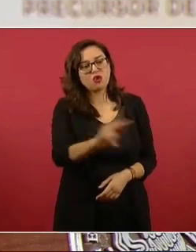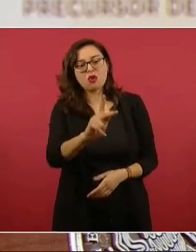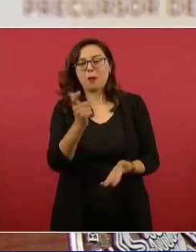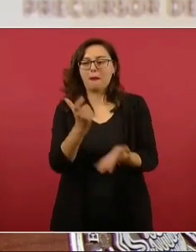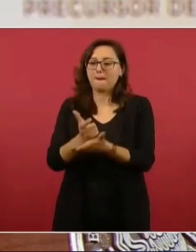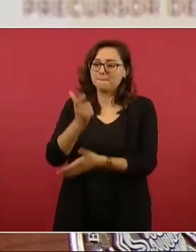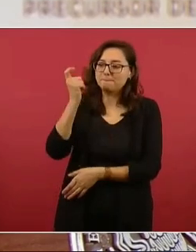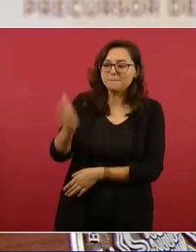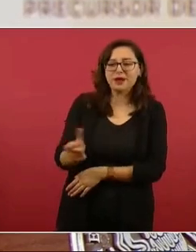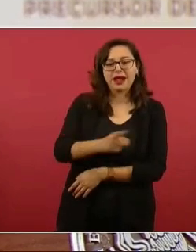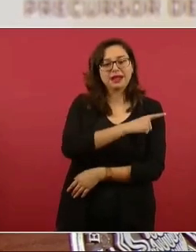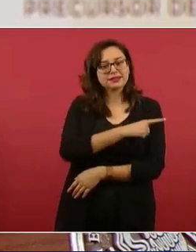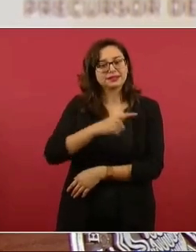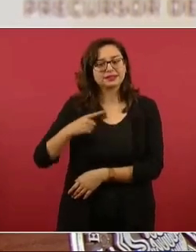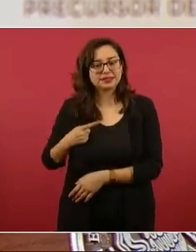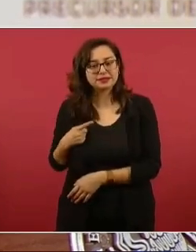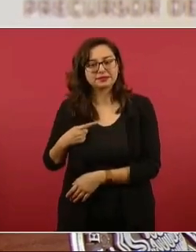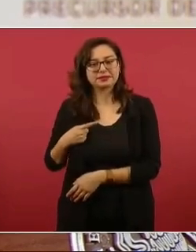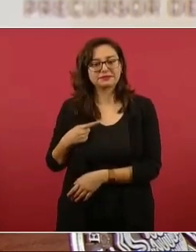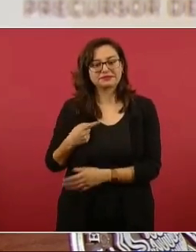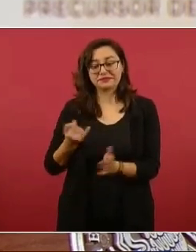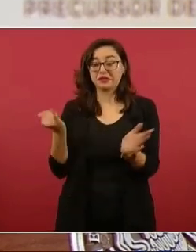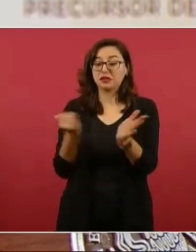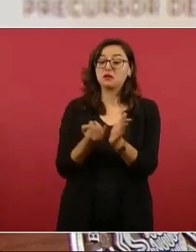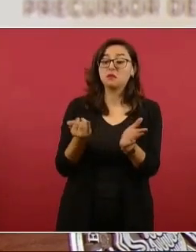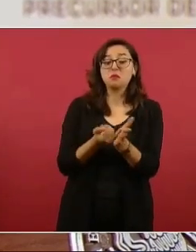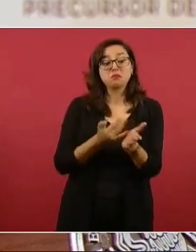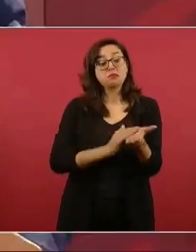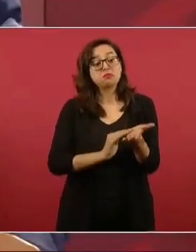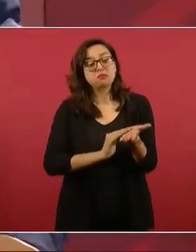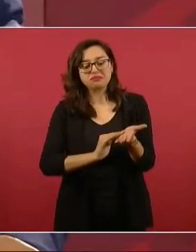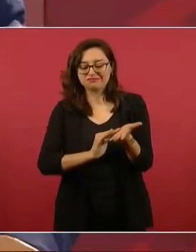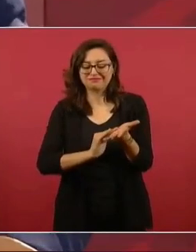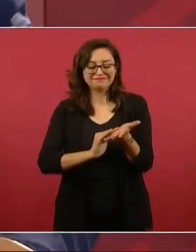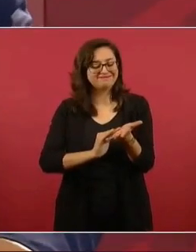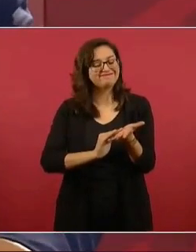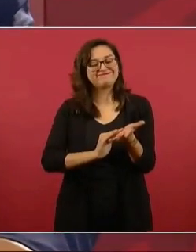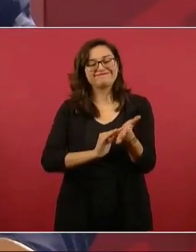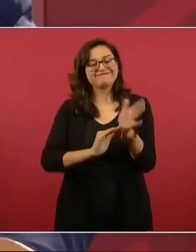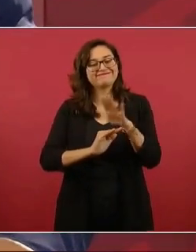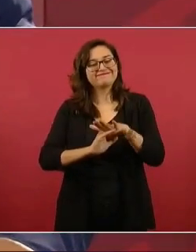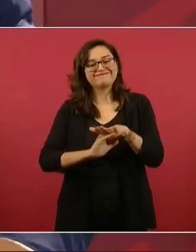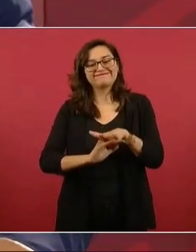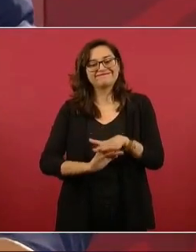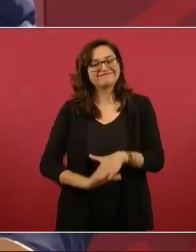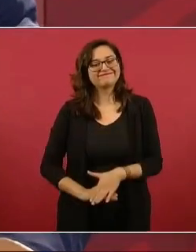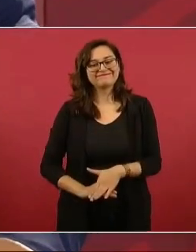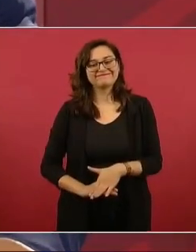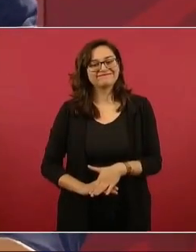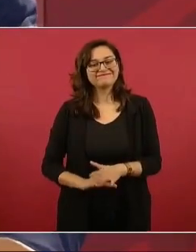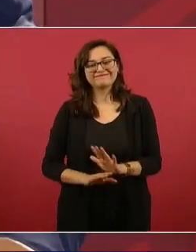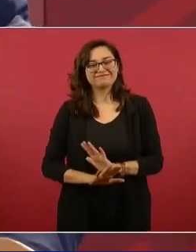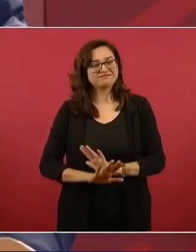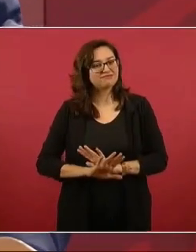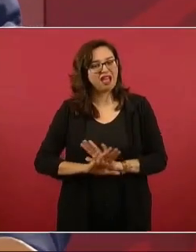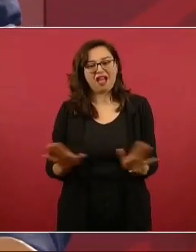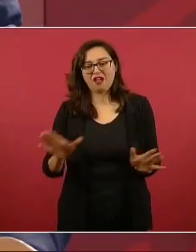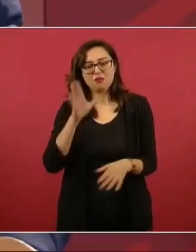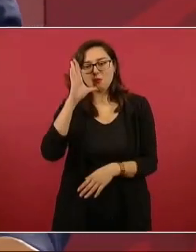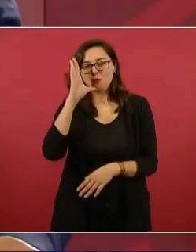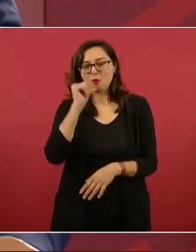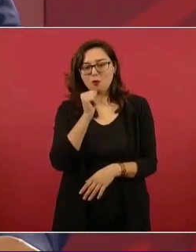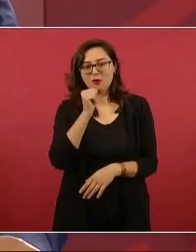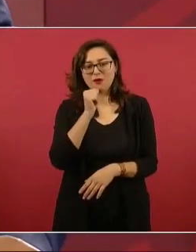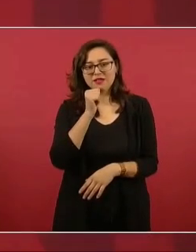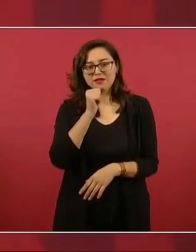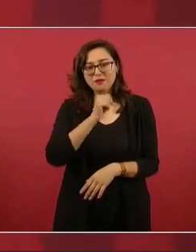Se acabó la condonación de impuestos. Está prohibido en la Constitución.